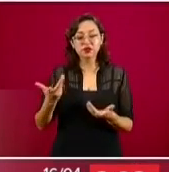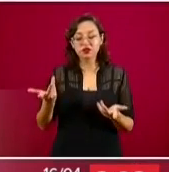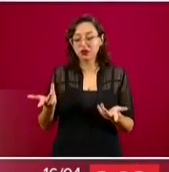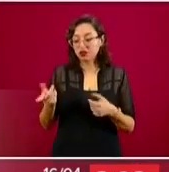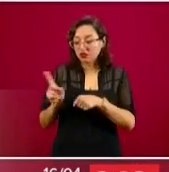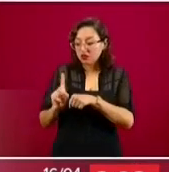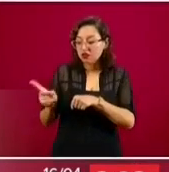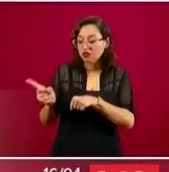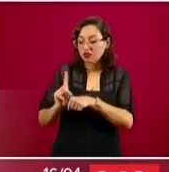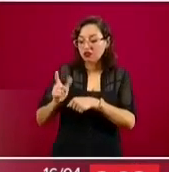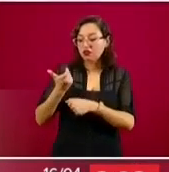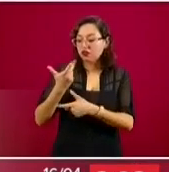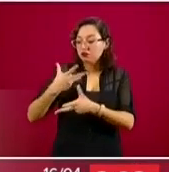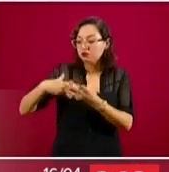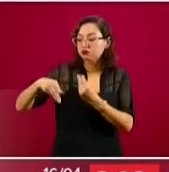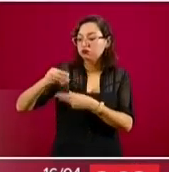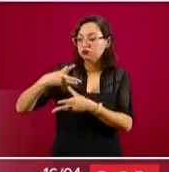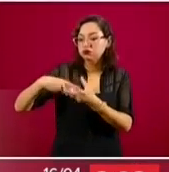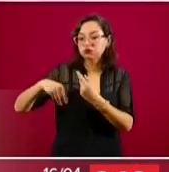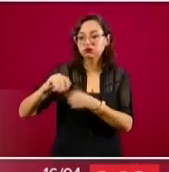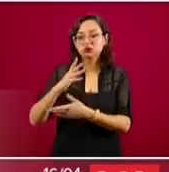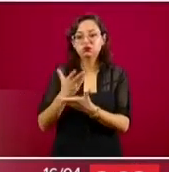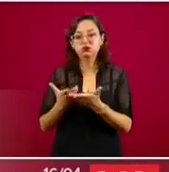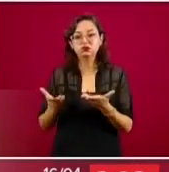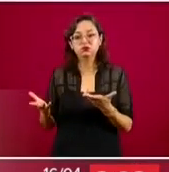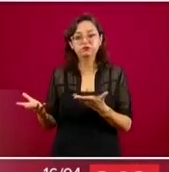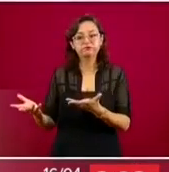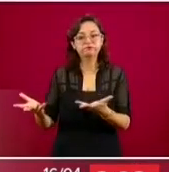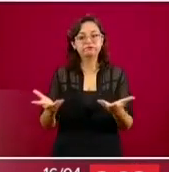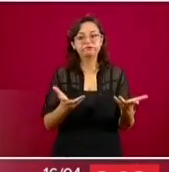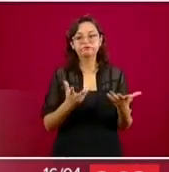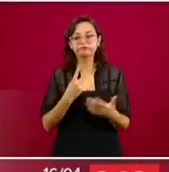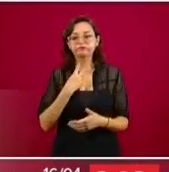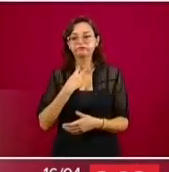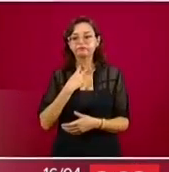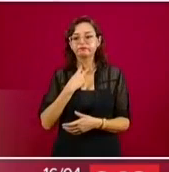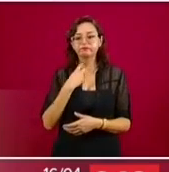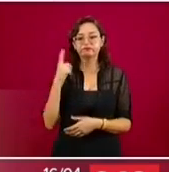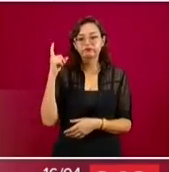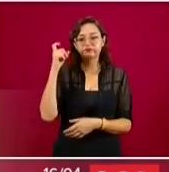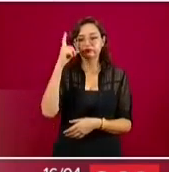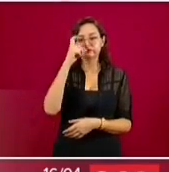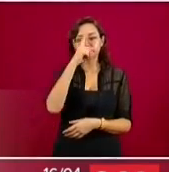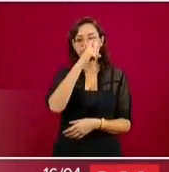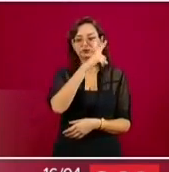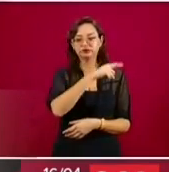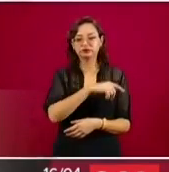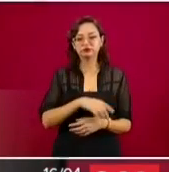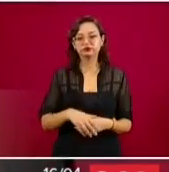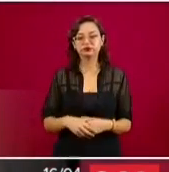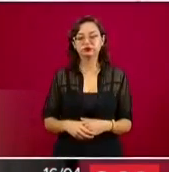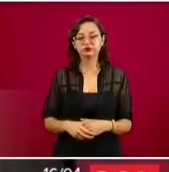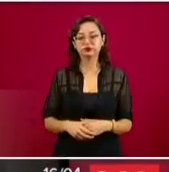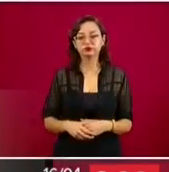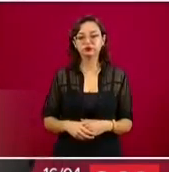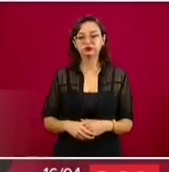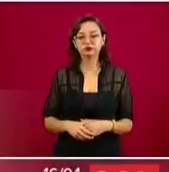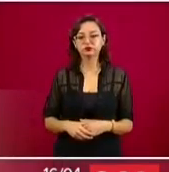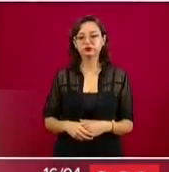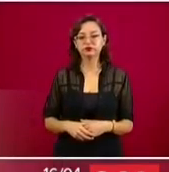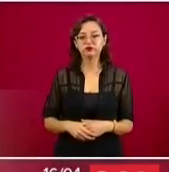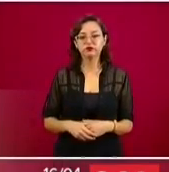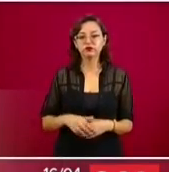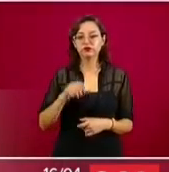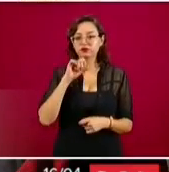del día a día y que ahora están en una situación muy difícil. También comentarles en general